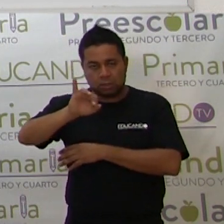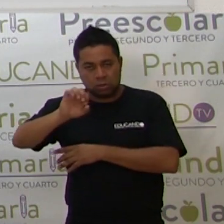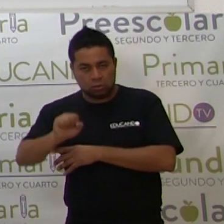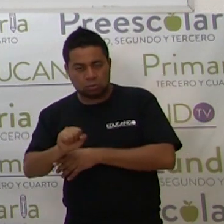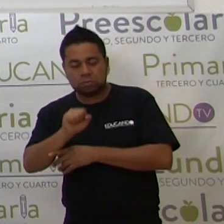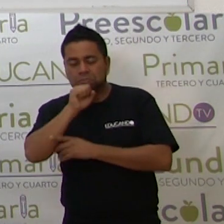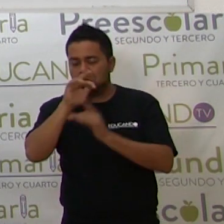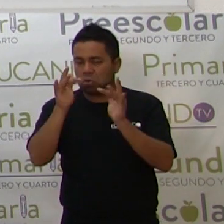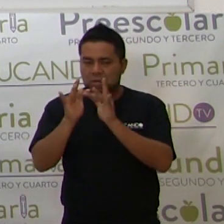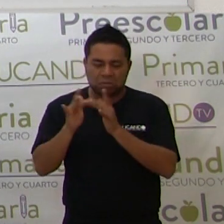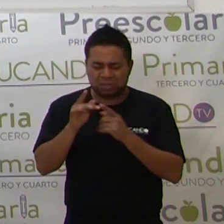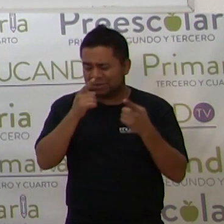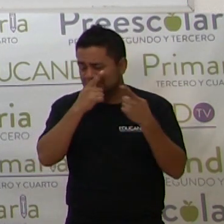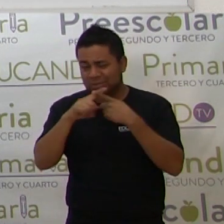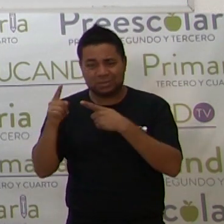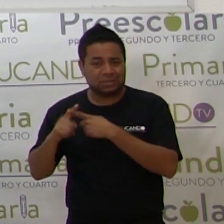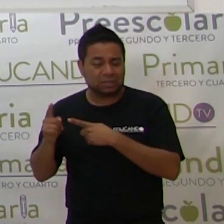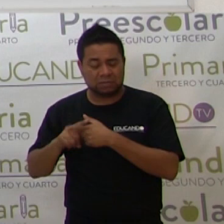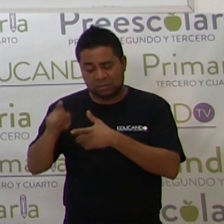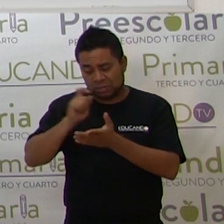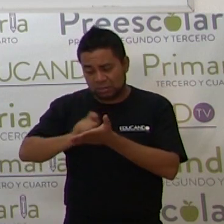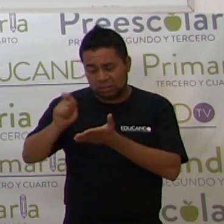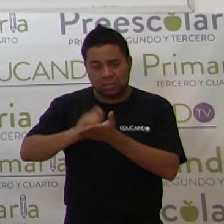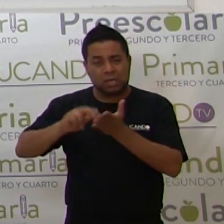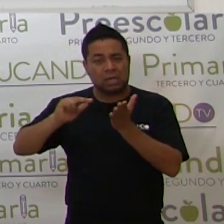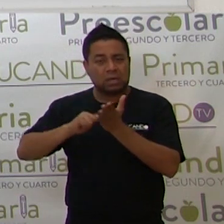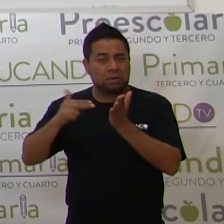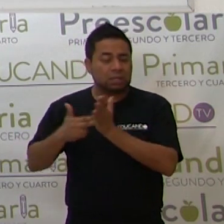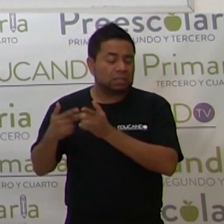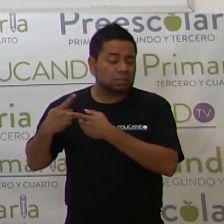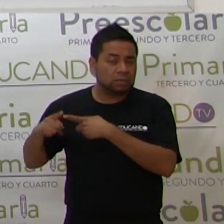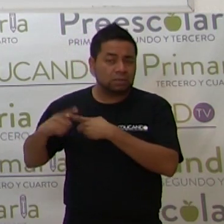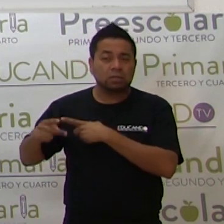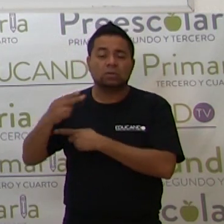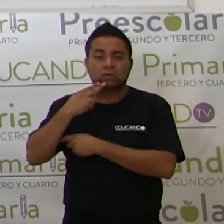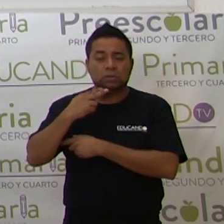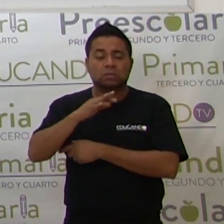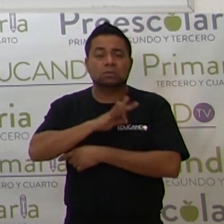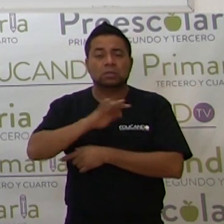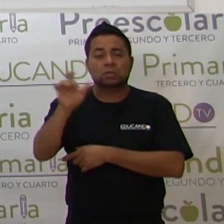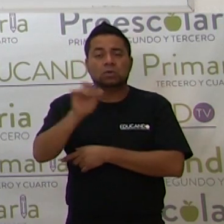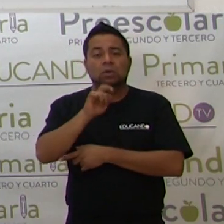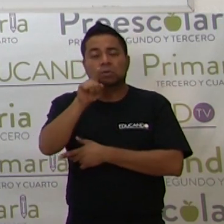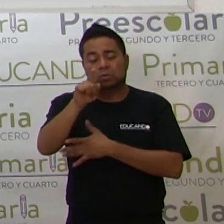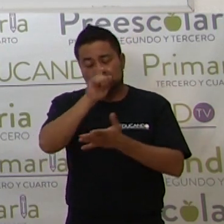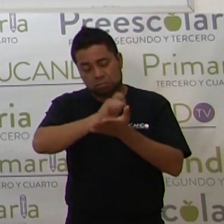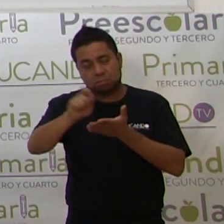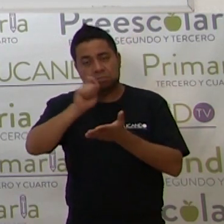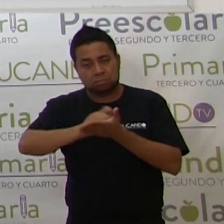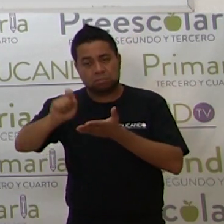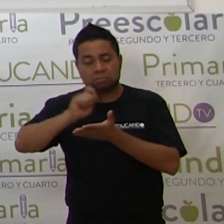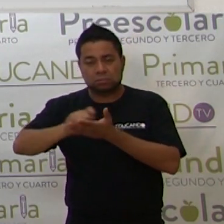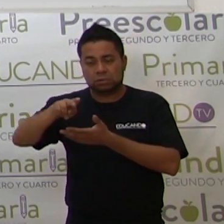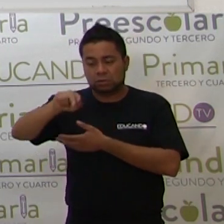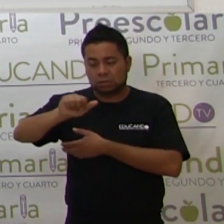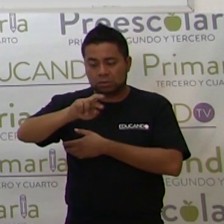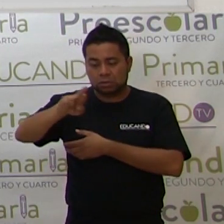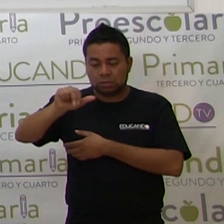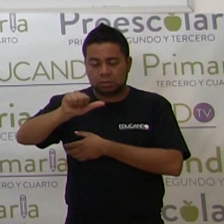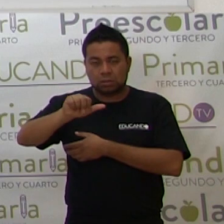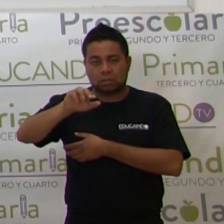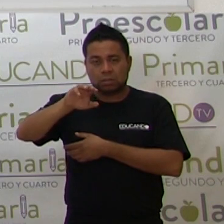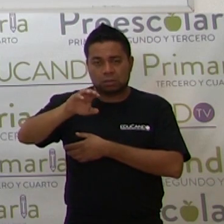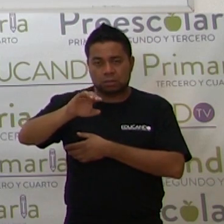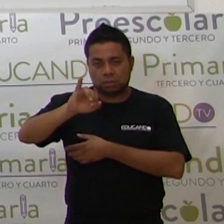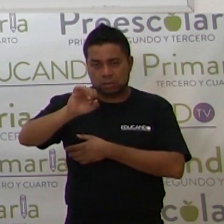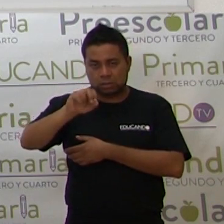puedas utilizar y herramientas de escritura que vas a poder utilizar al momento de desarrollar tu narración. Vamos a